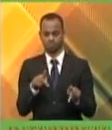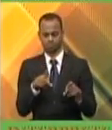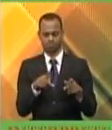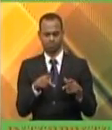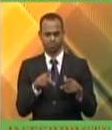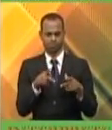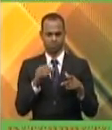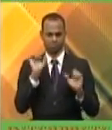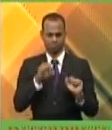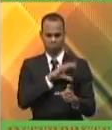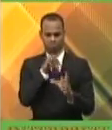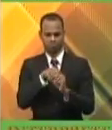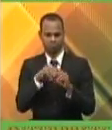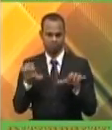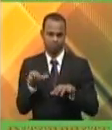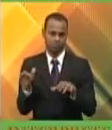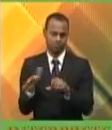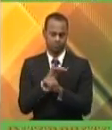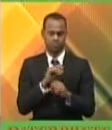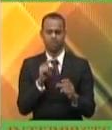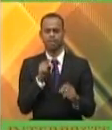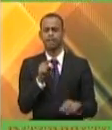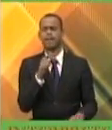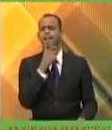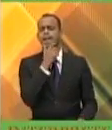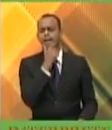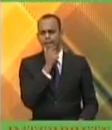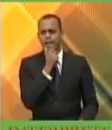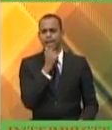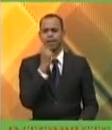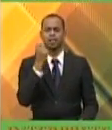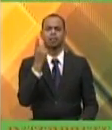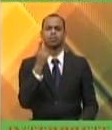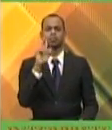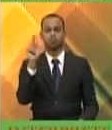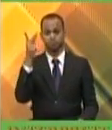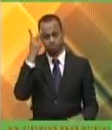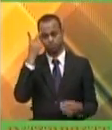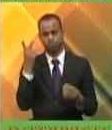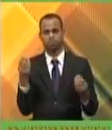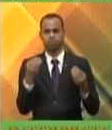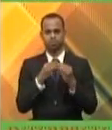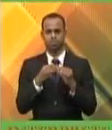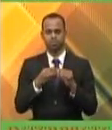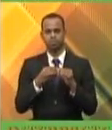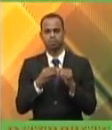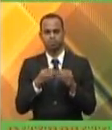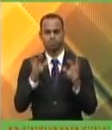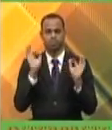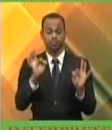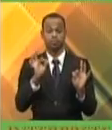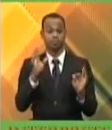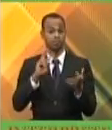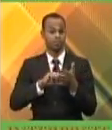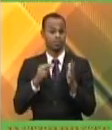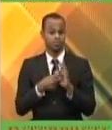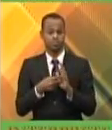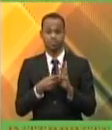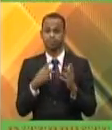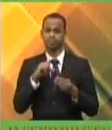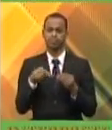participen plenamente y cuando parten de ahí entonces las políticas se vuelven efectivas ya estamos partiendo